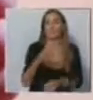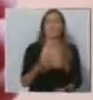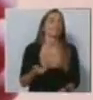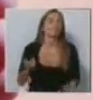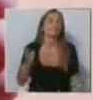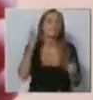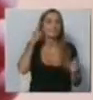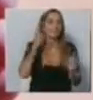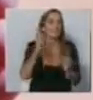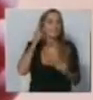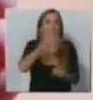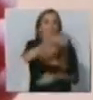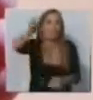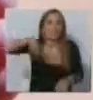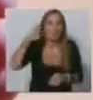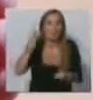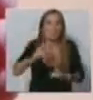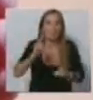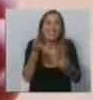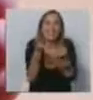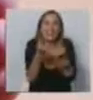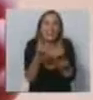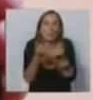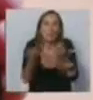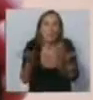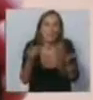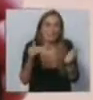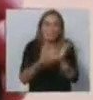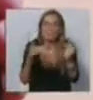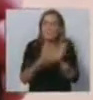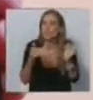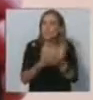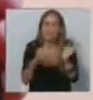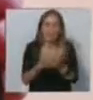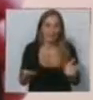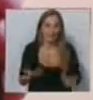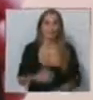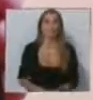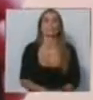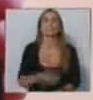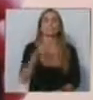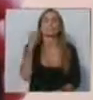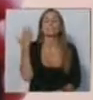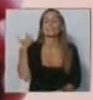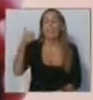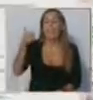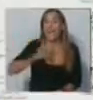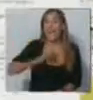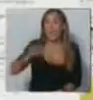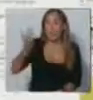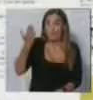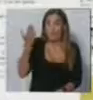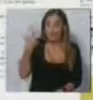2 Nokias y medio. Que es lo que compró, lo que pagó Microsoft el año pasado por la empresa de telefonía celular, por 7.200